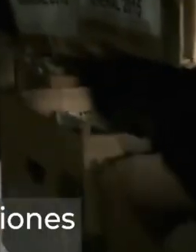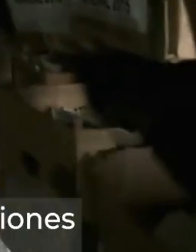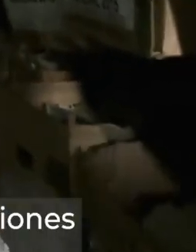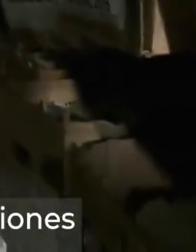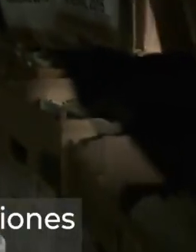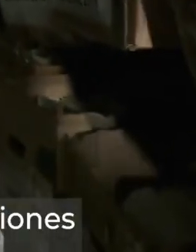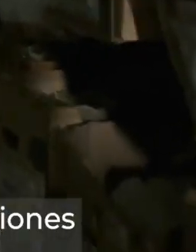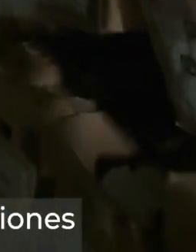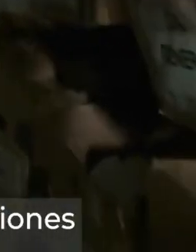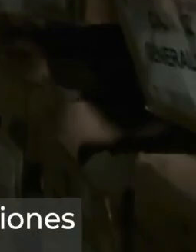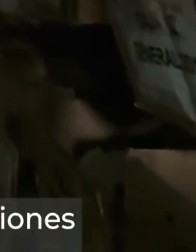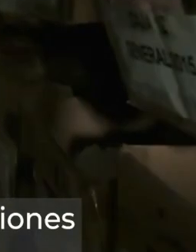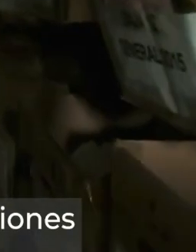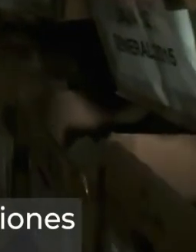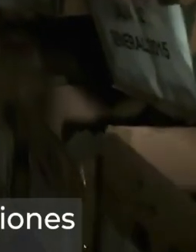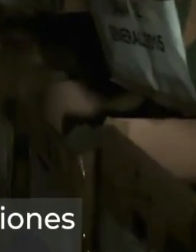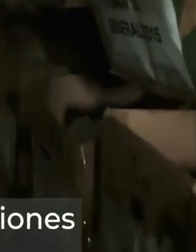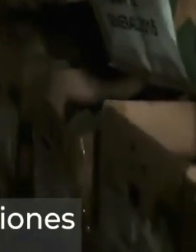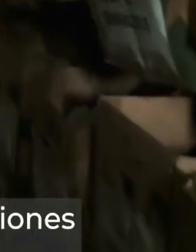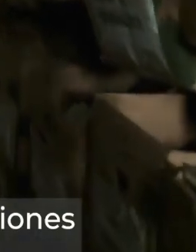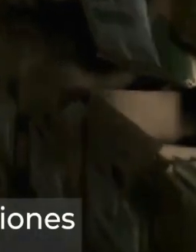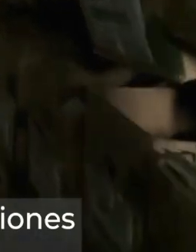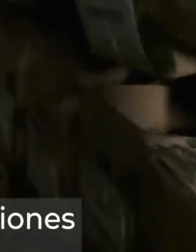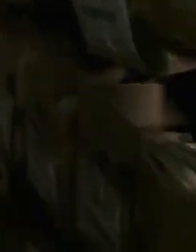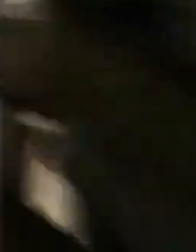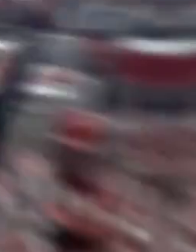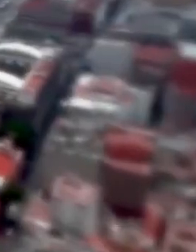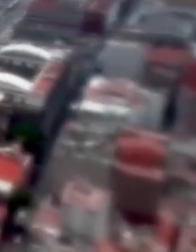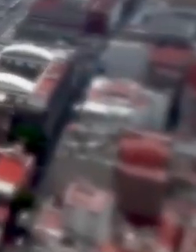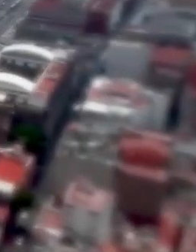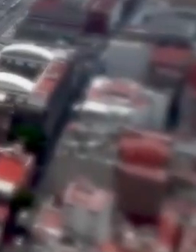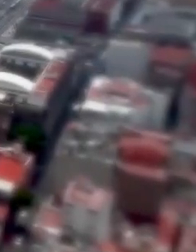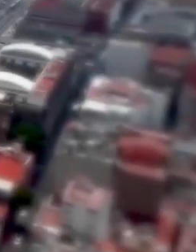eso hemos desarrollado 4 acciones que tienes que conocer.